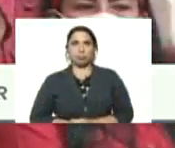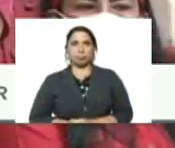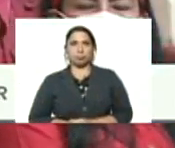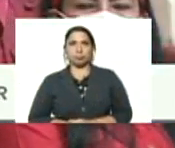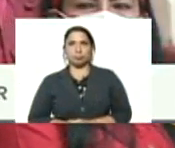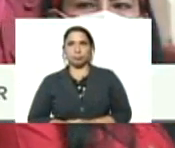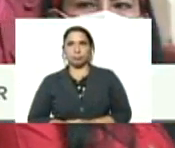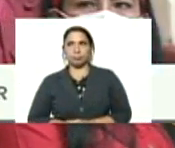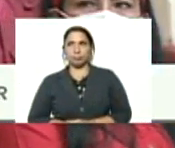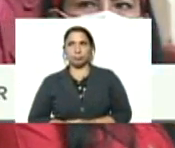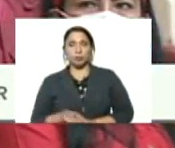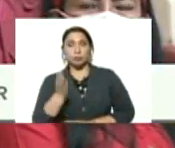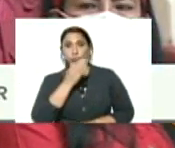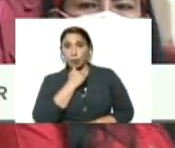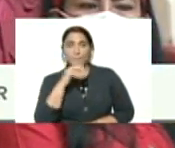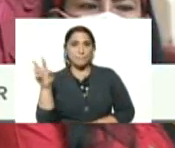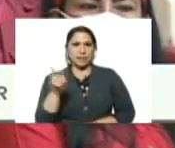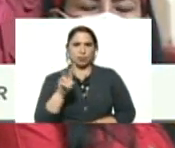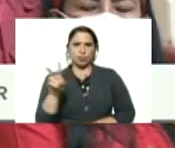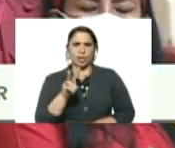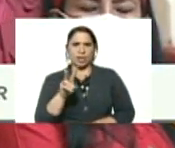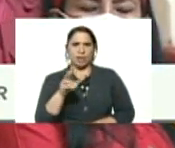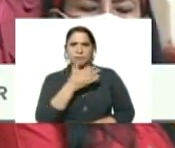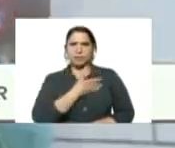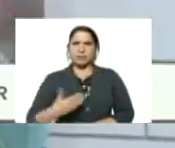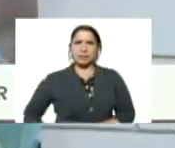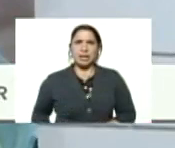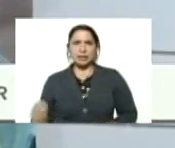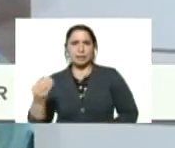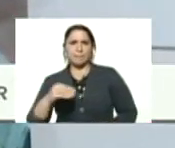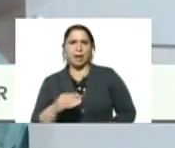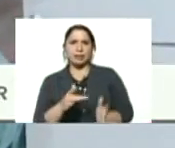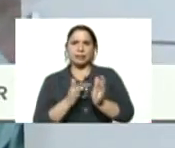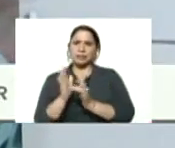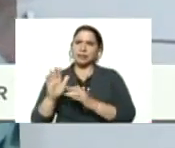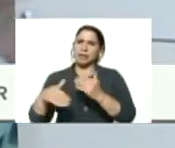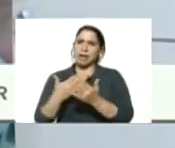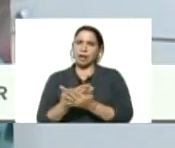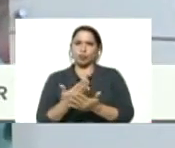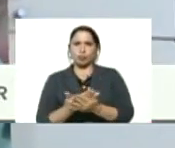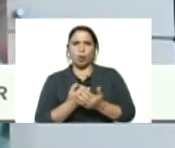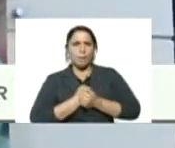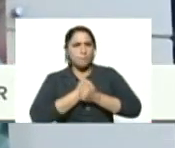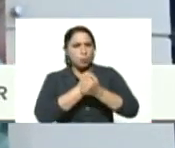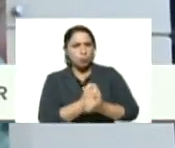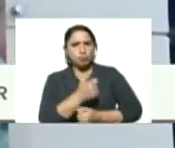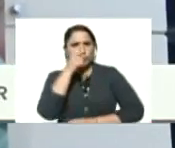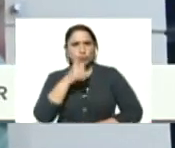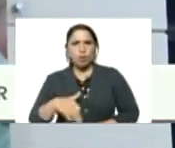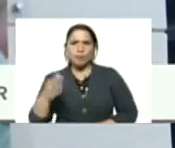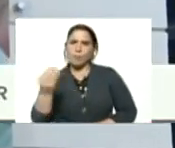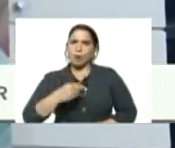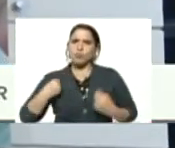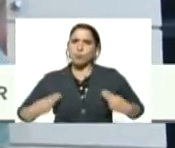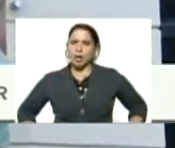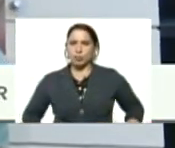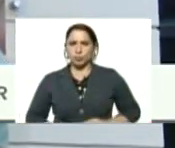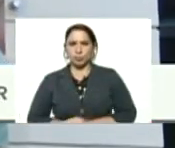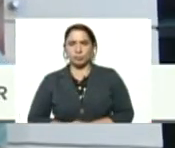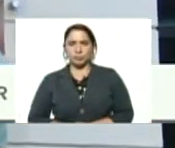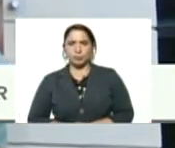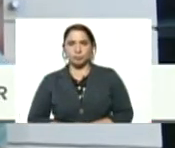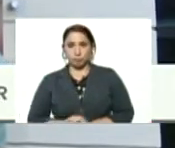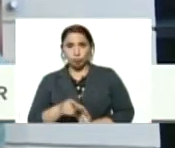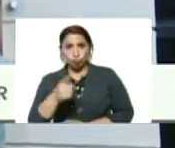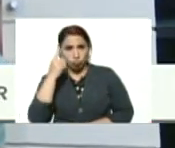No ha habido en Venezuela un presidente más cristiano que Hugo Chávez. Más amoroso con su pueblo, más humano. Tú lo